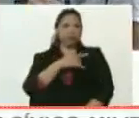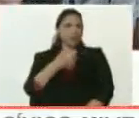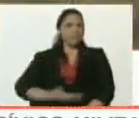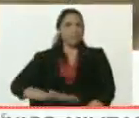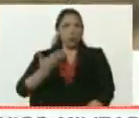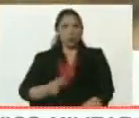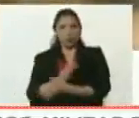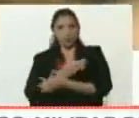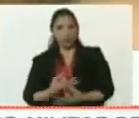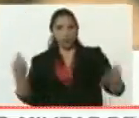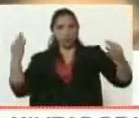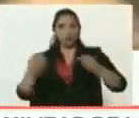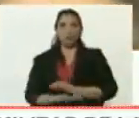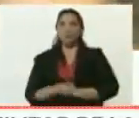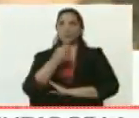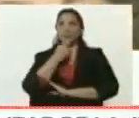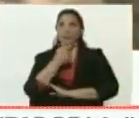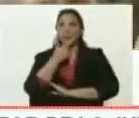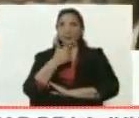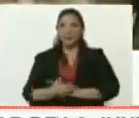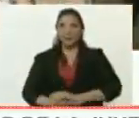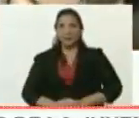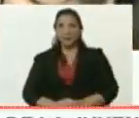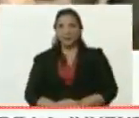extraordinario, hermoso, bellísimo.